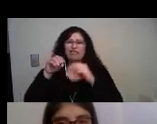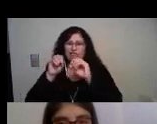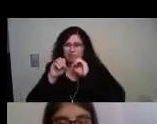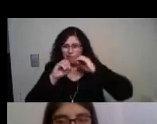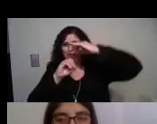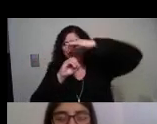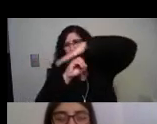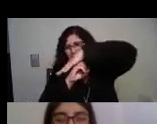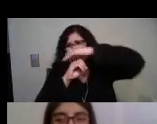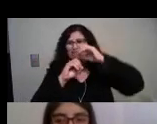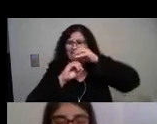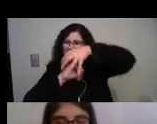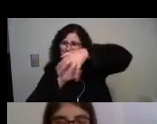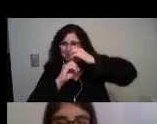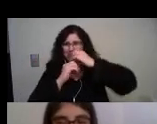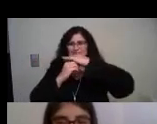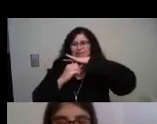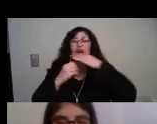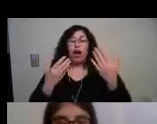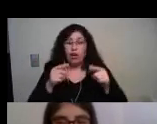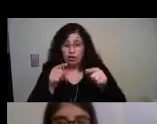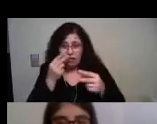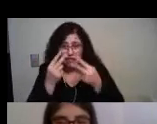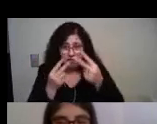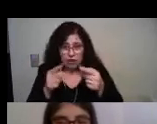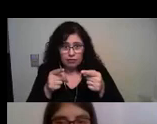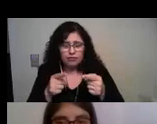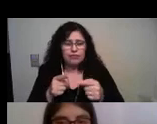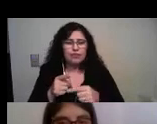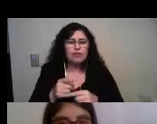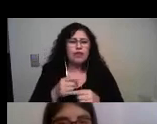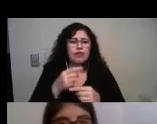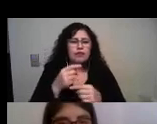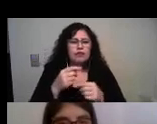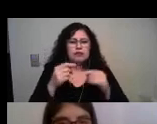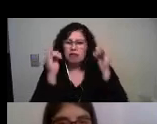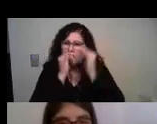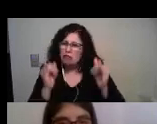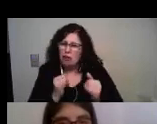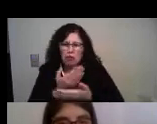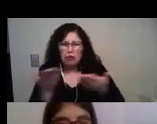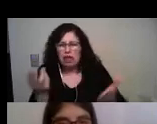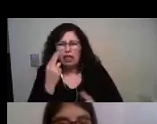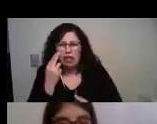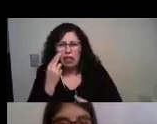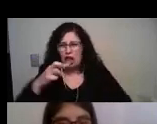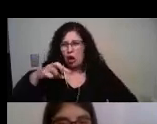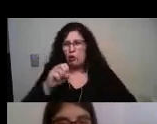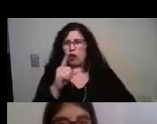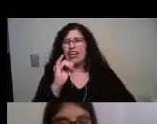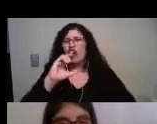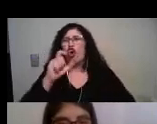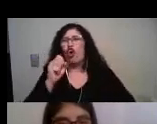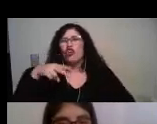En la imagen también logran ver ya aquellas figuras ya que ustedes ya recordarán que corresponde al polígono de Willis,